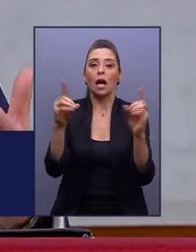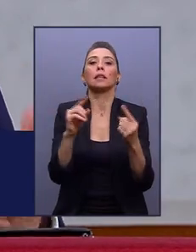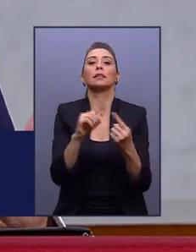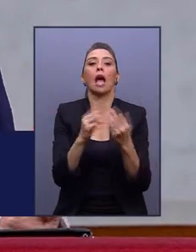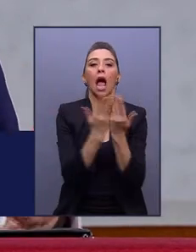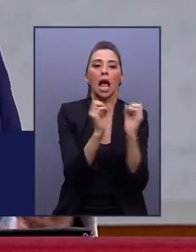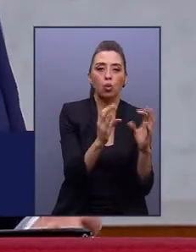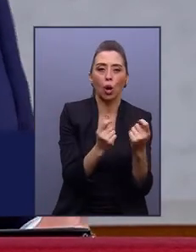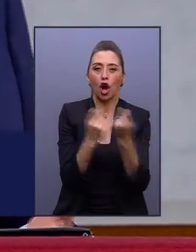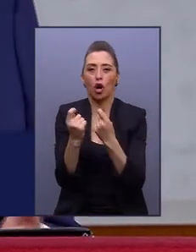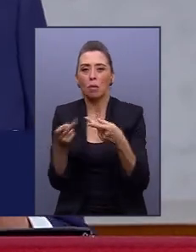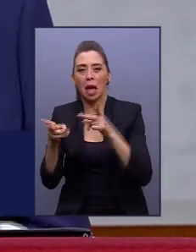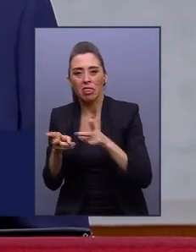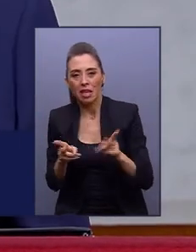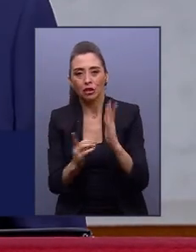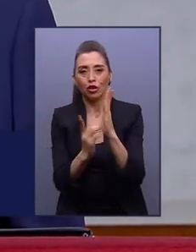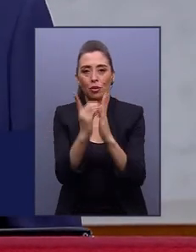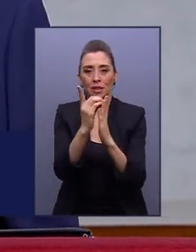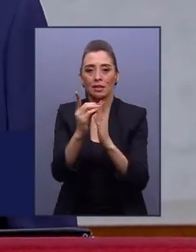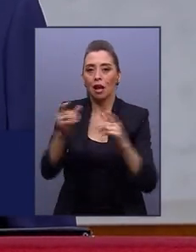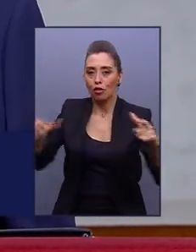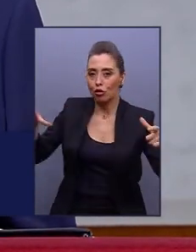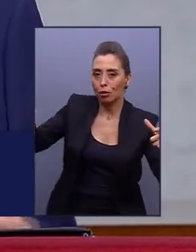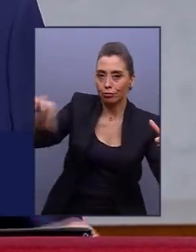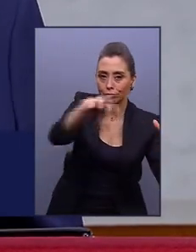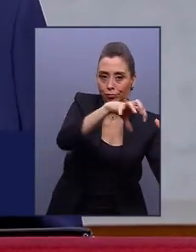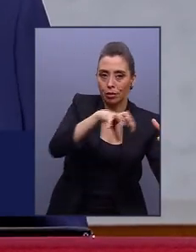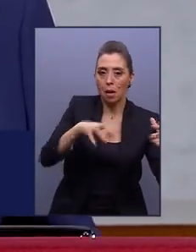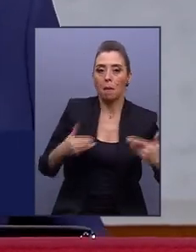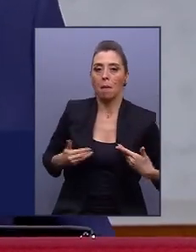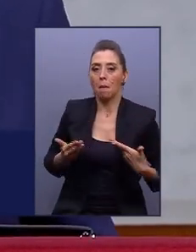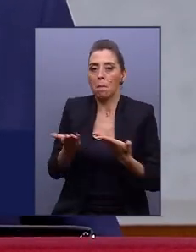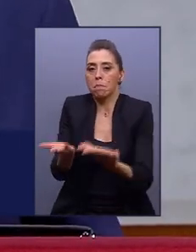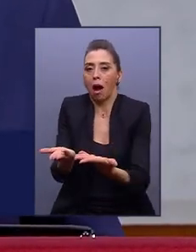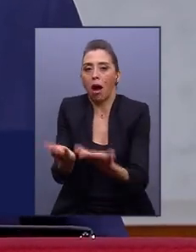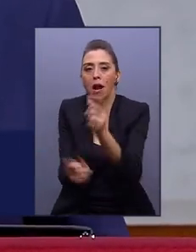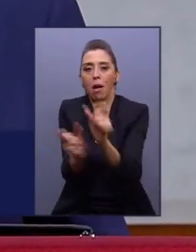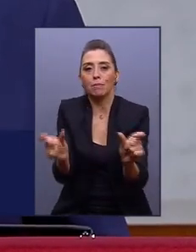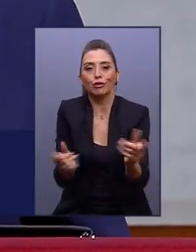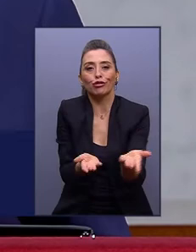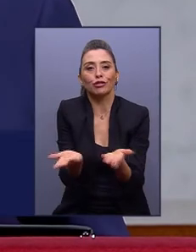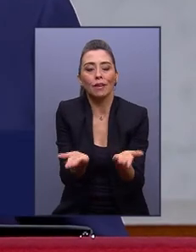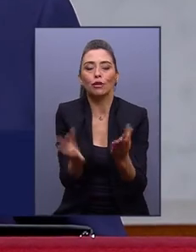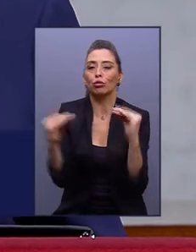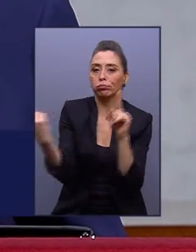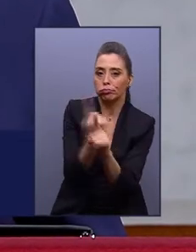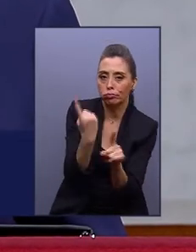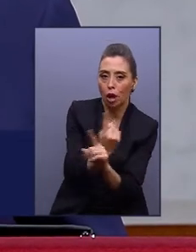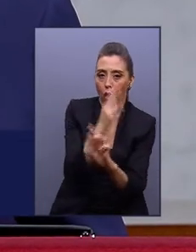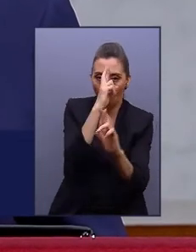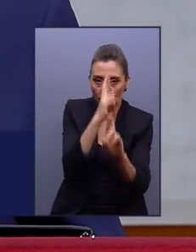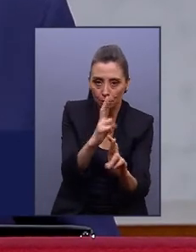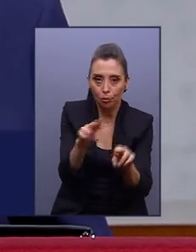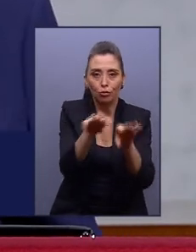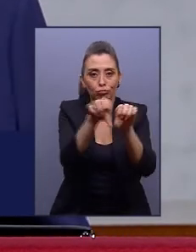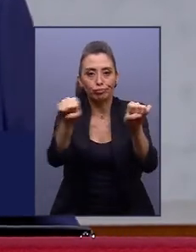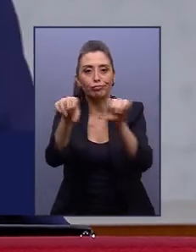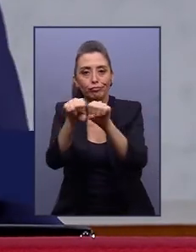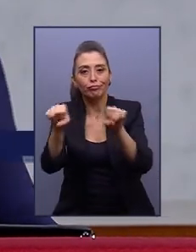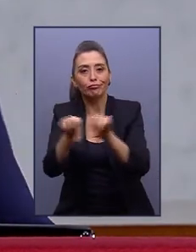la economía, los derechos y el desarrollo de los territorios al servicio de las personas y hacerlo con diálogo, con respeto, con